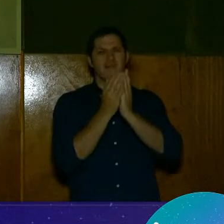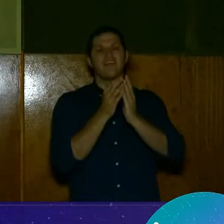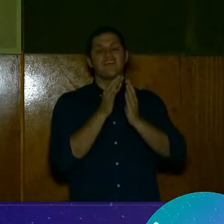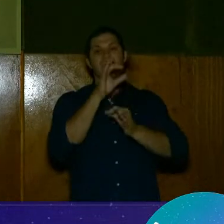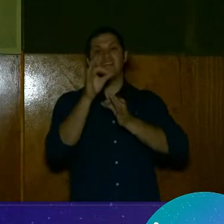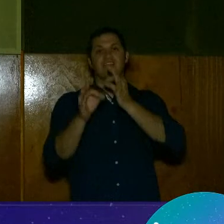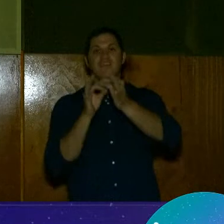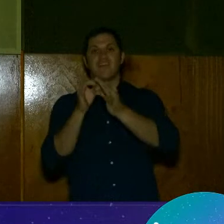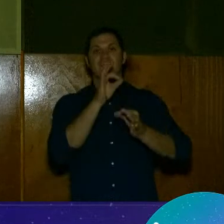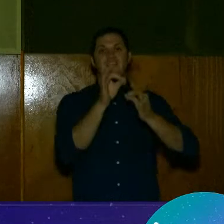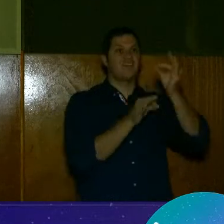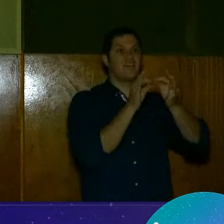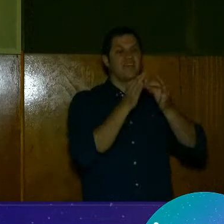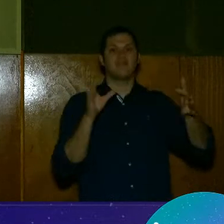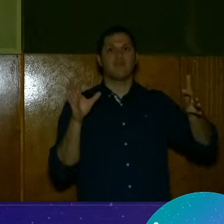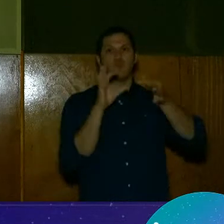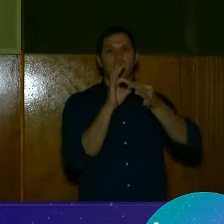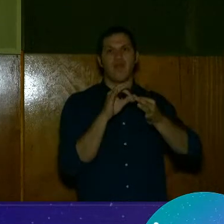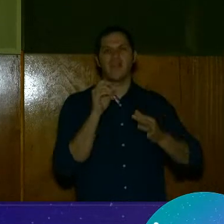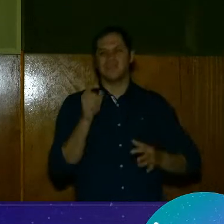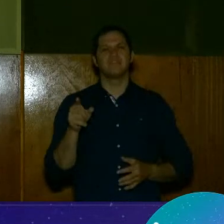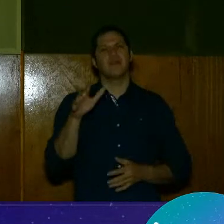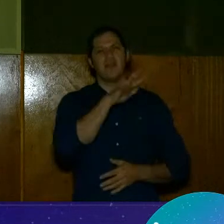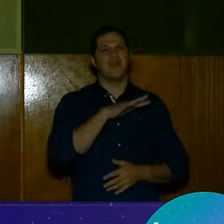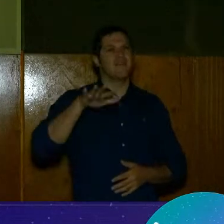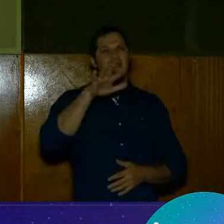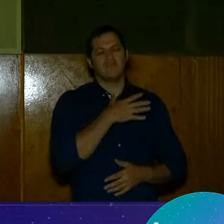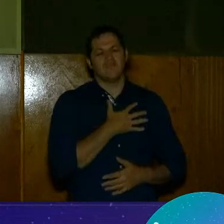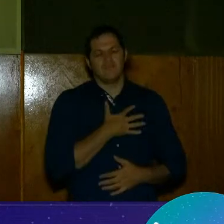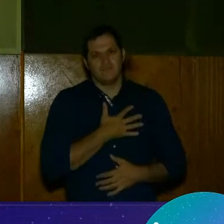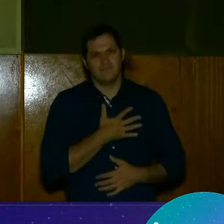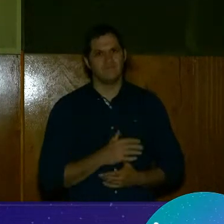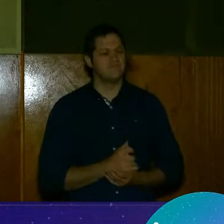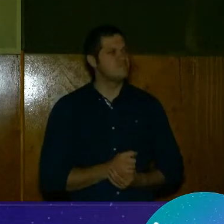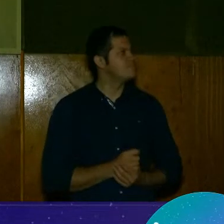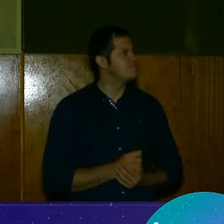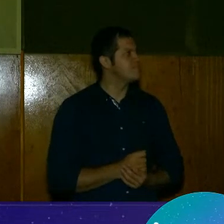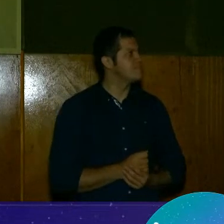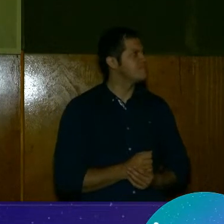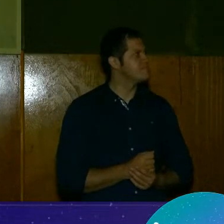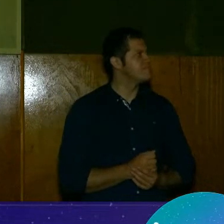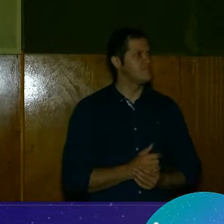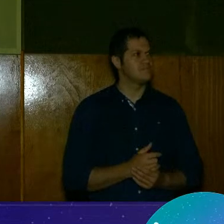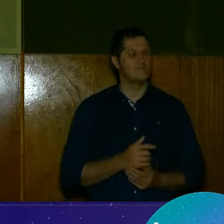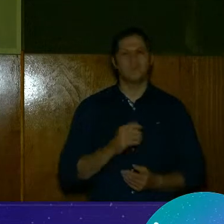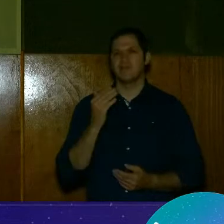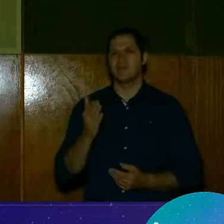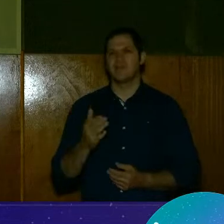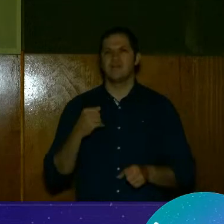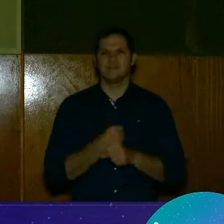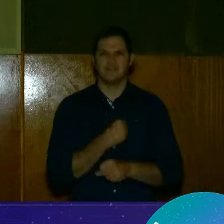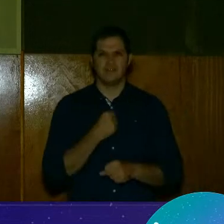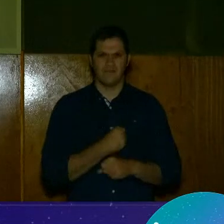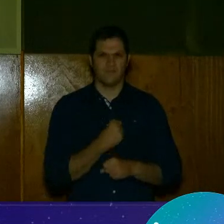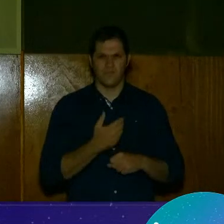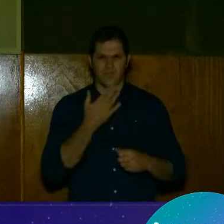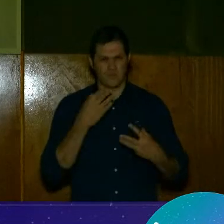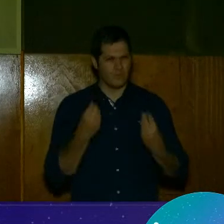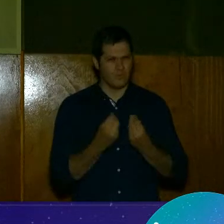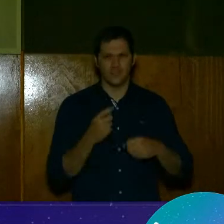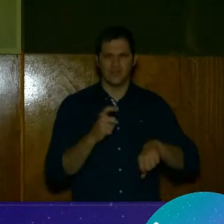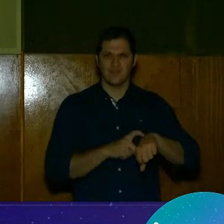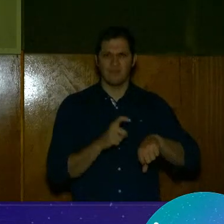ella ha hecho grandes aportes en el área de formación de estrellas y el estudio de regiones moleculares es a su